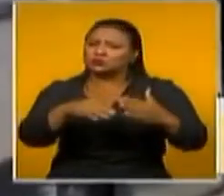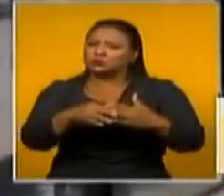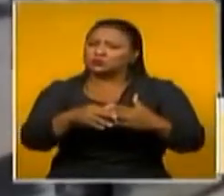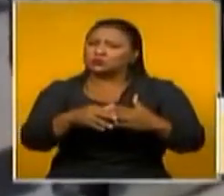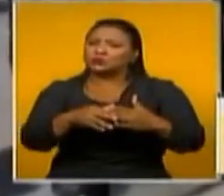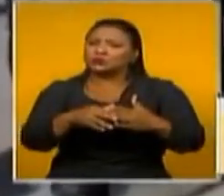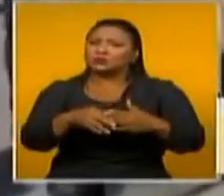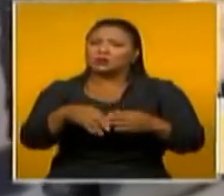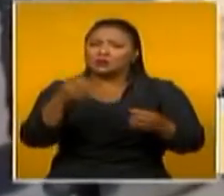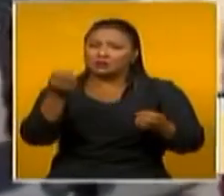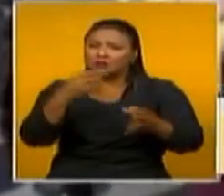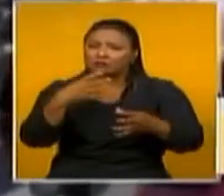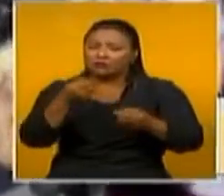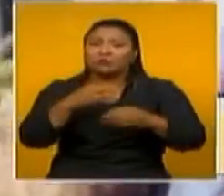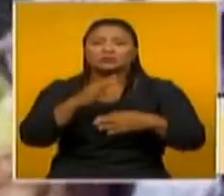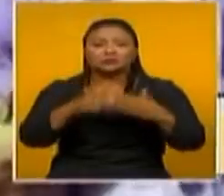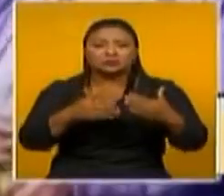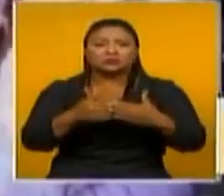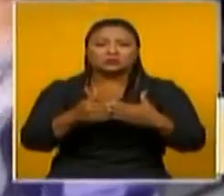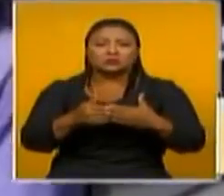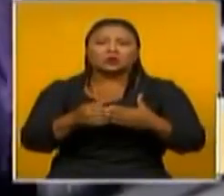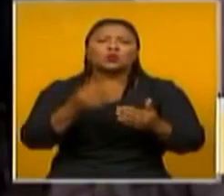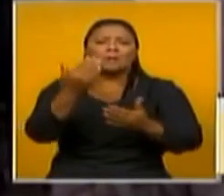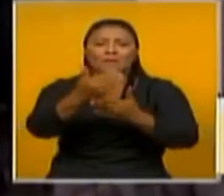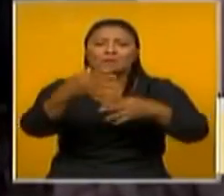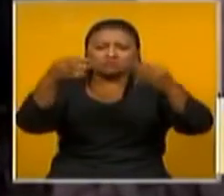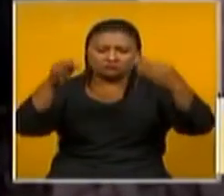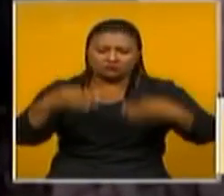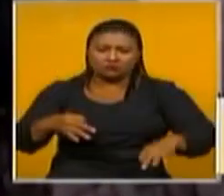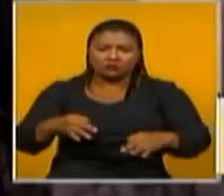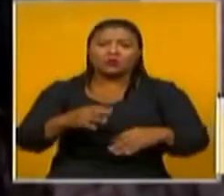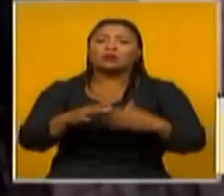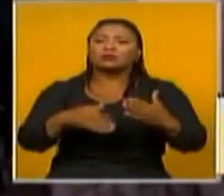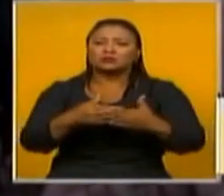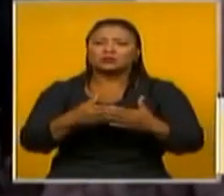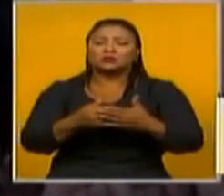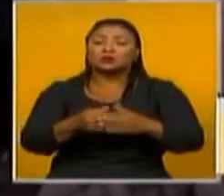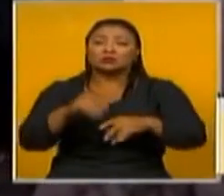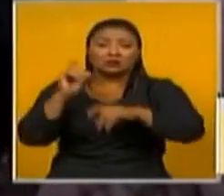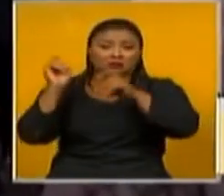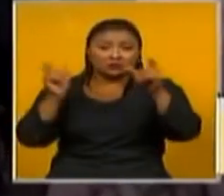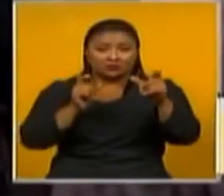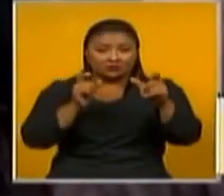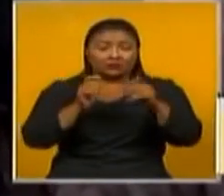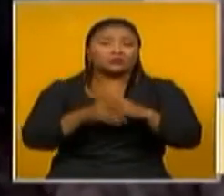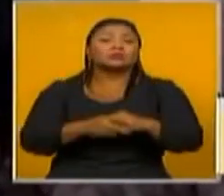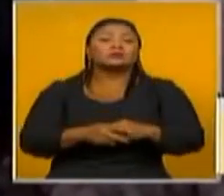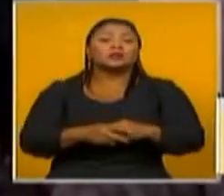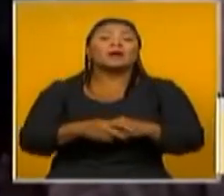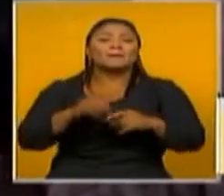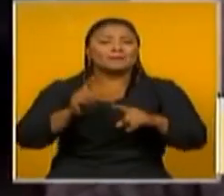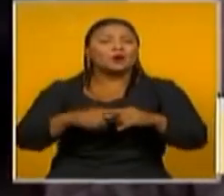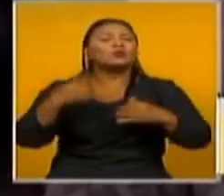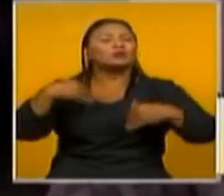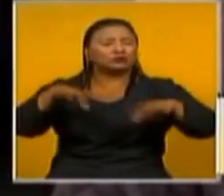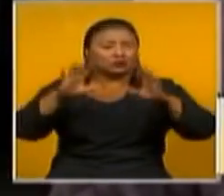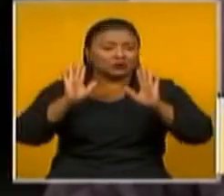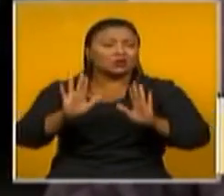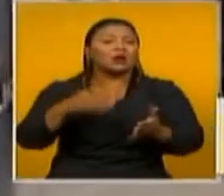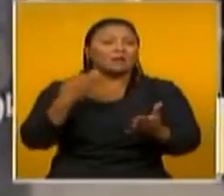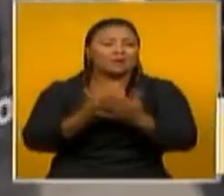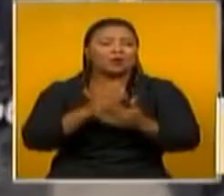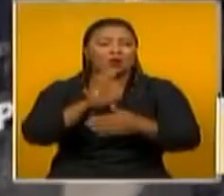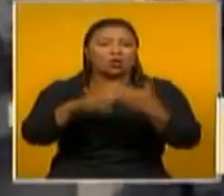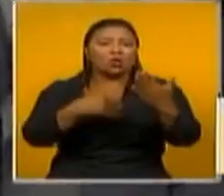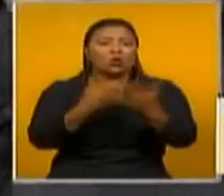Es la información que se puede brindar, varios documentos que van a ser anexados dentro de la instrucción fiscal, elementos de convicción que van a servir como prueba en la etapa